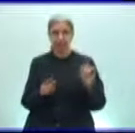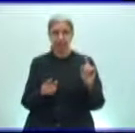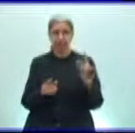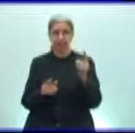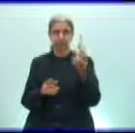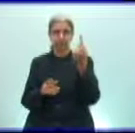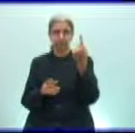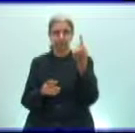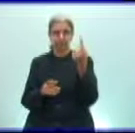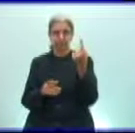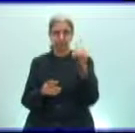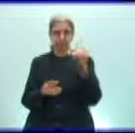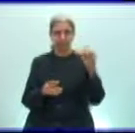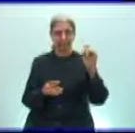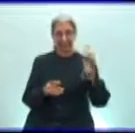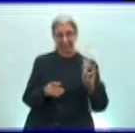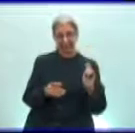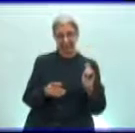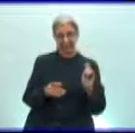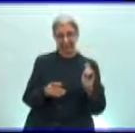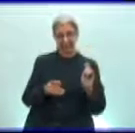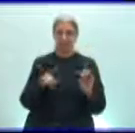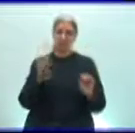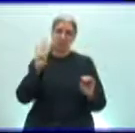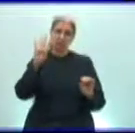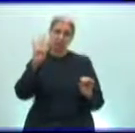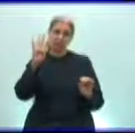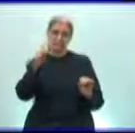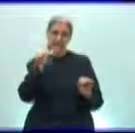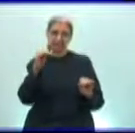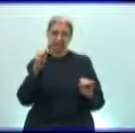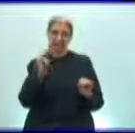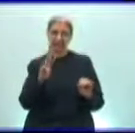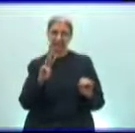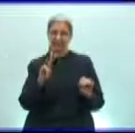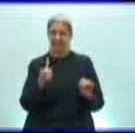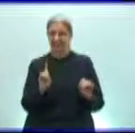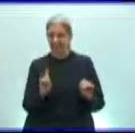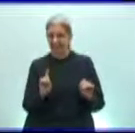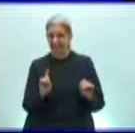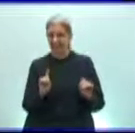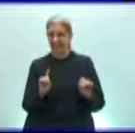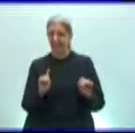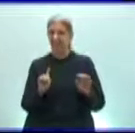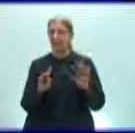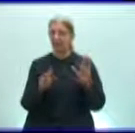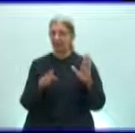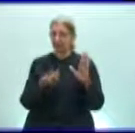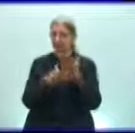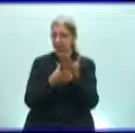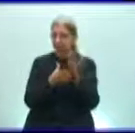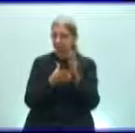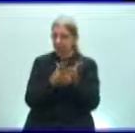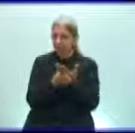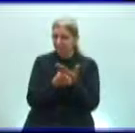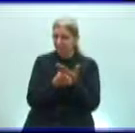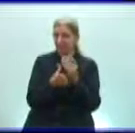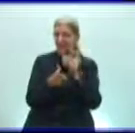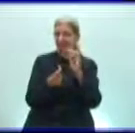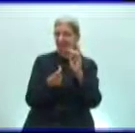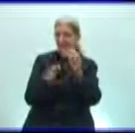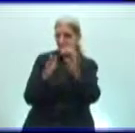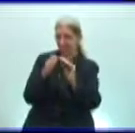por cada uno de los términos. Mírenlo acá. Lo que queremos es eliminar los denominadores, pero vamos a